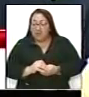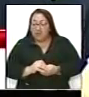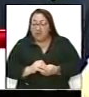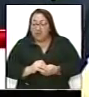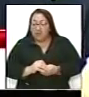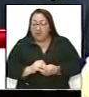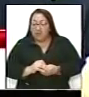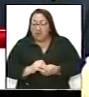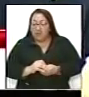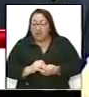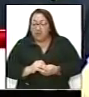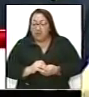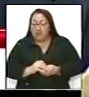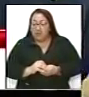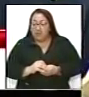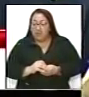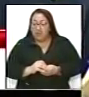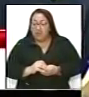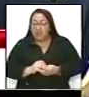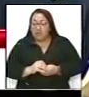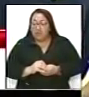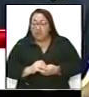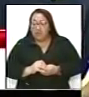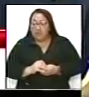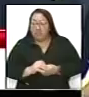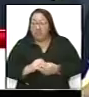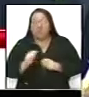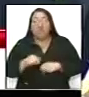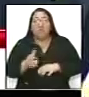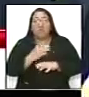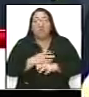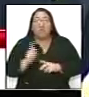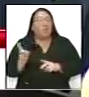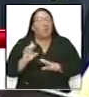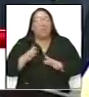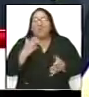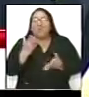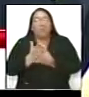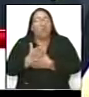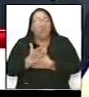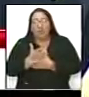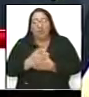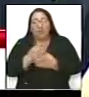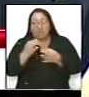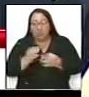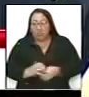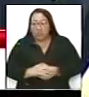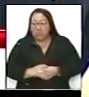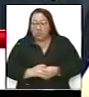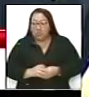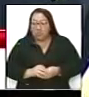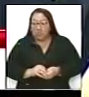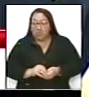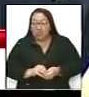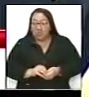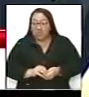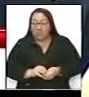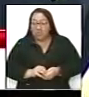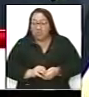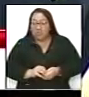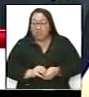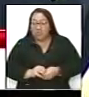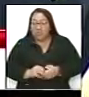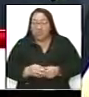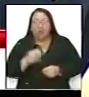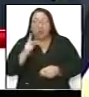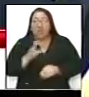que ahora sí prohíbe la contratación, pero en aquel momento no hubo dolo. Seamos justos, seamos equitativos, no veamos